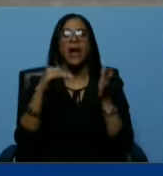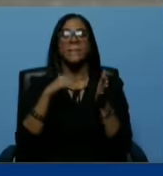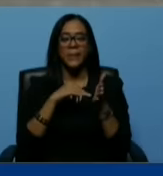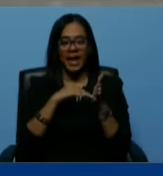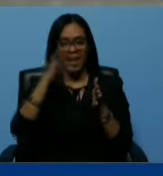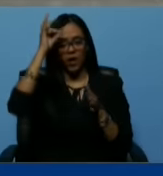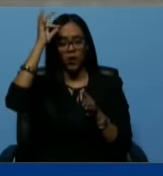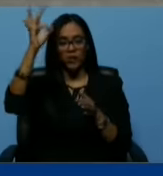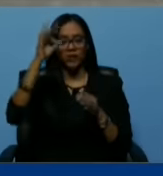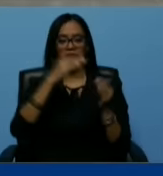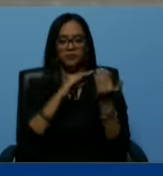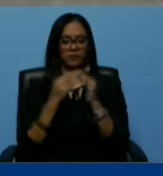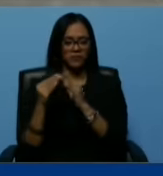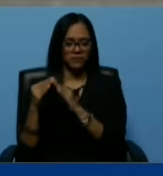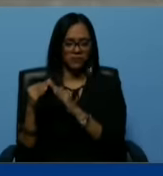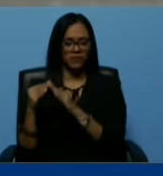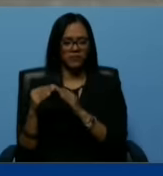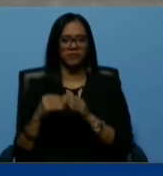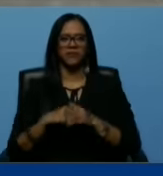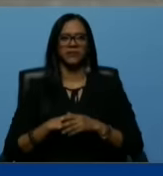consejos comunales,